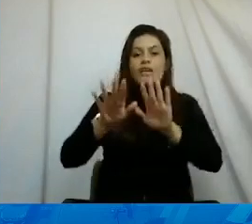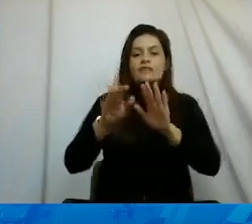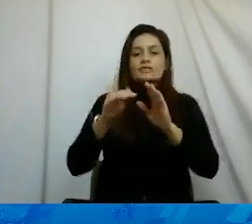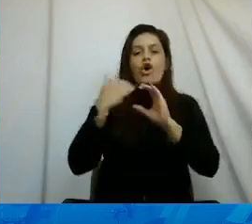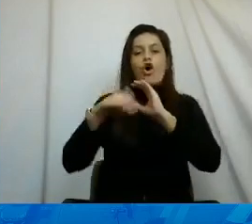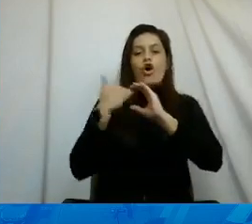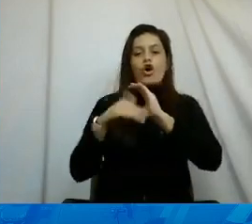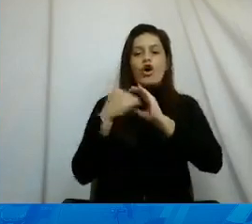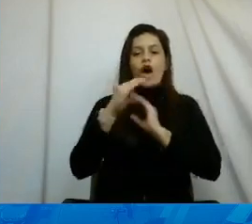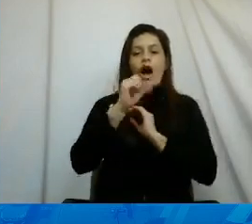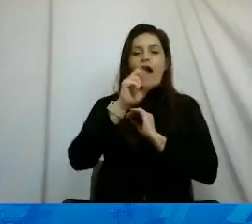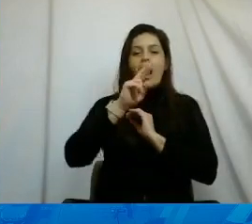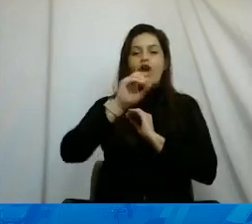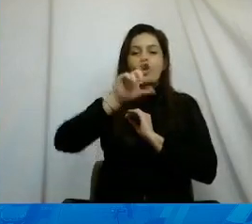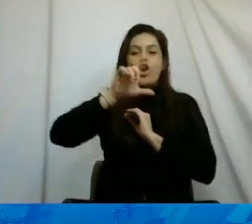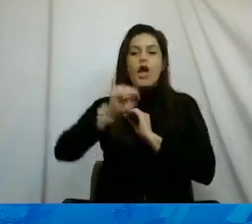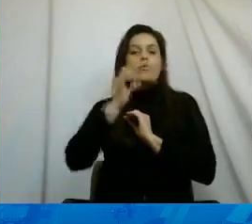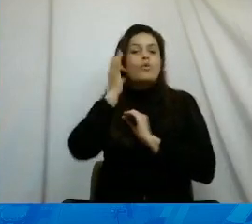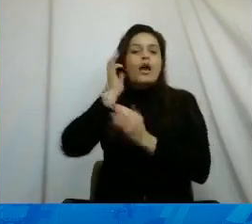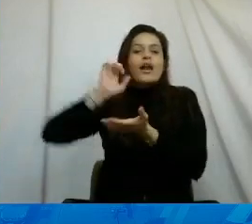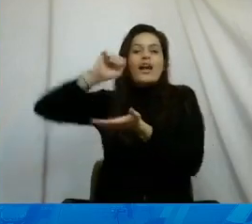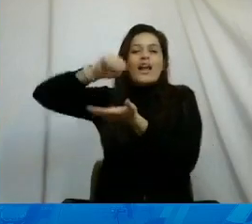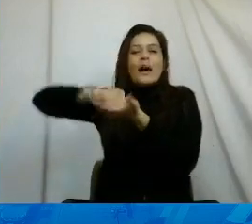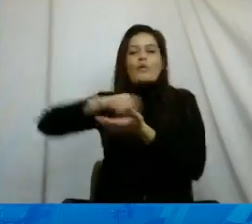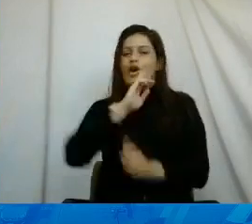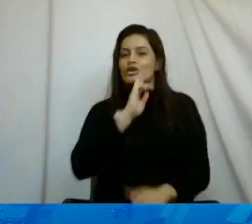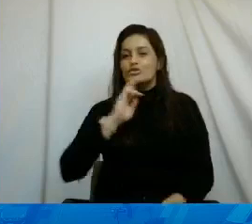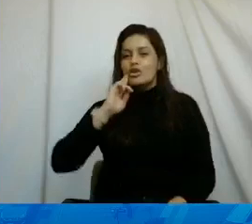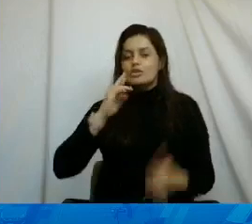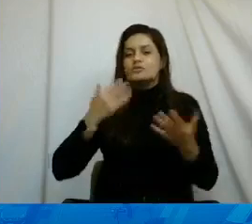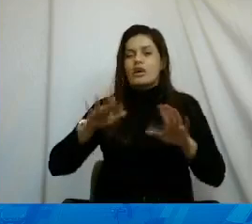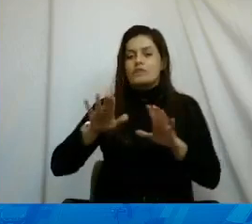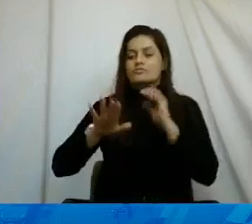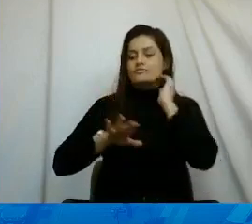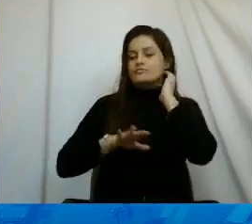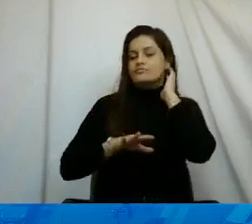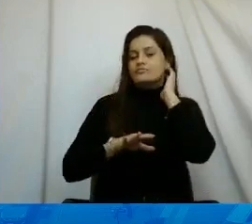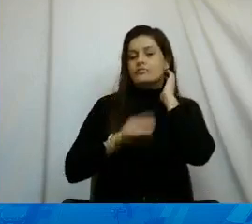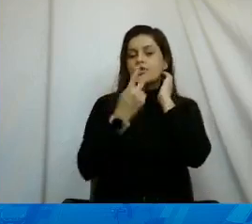2.10, correo electrónico de vecina Carola Tapia, reclamo por restaurante e inspección.